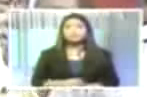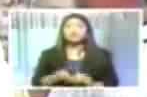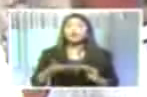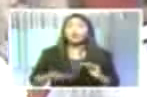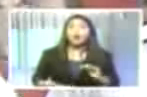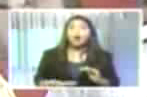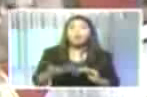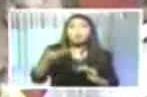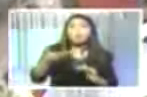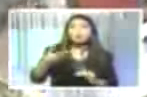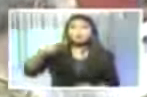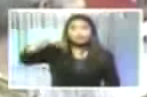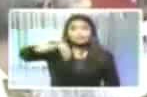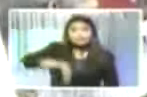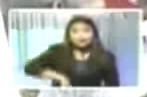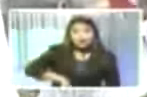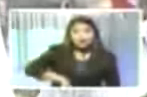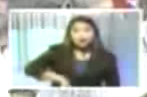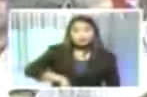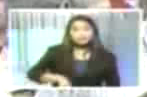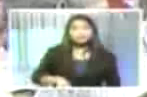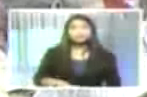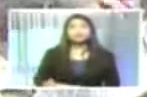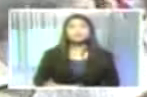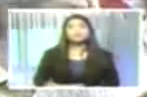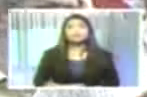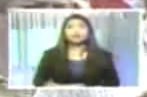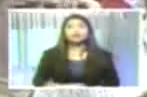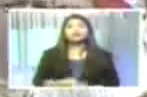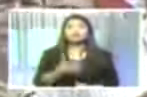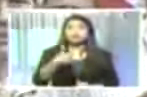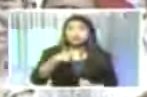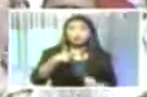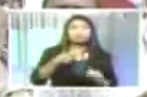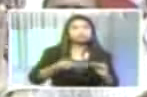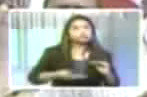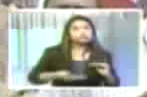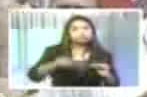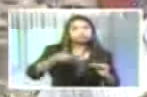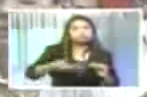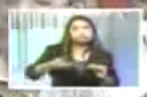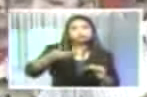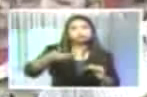aumentos salariales que yo he dado,